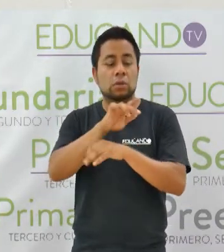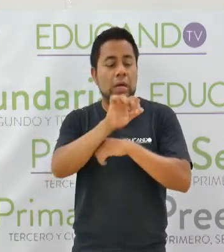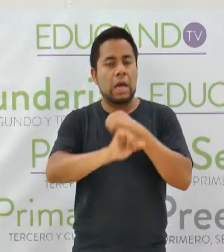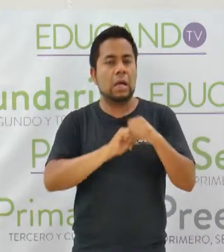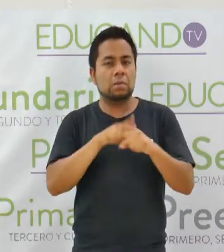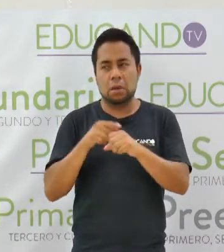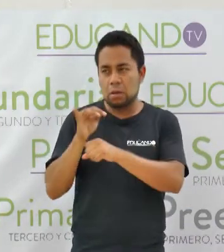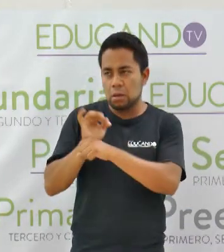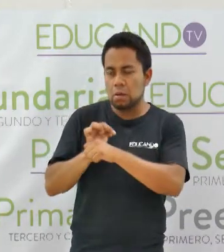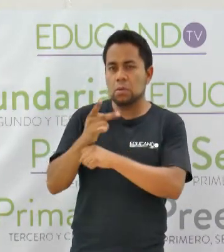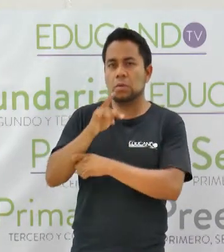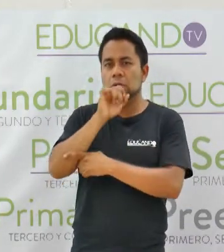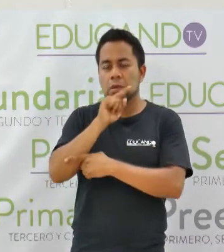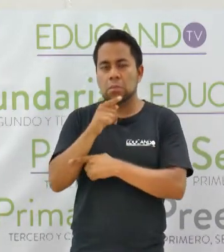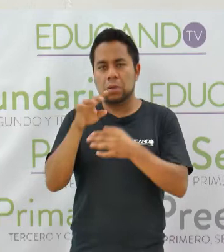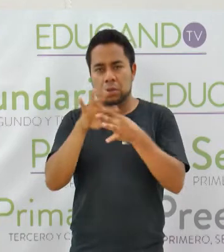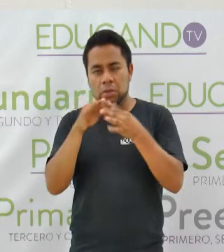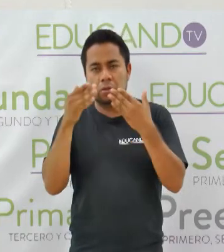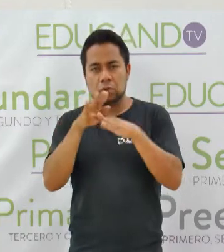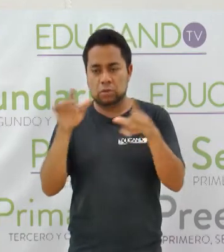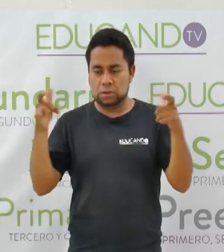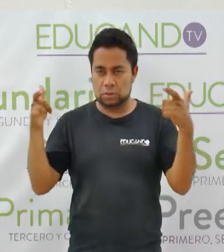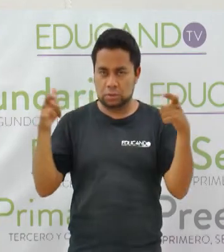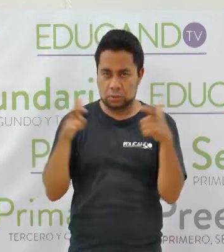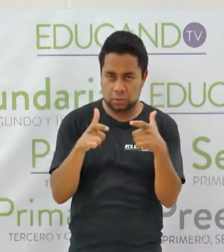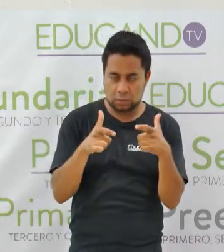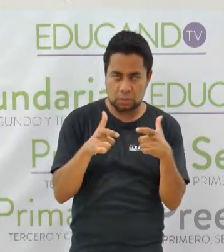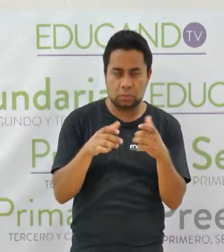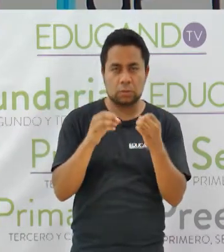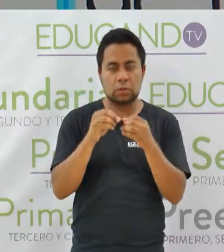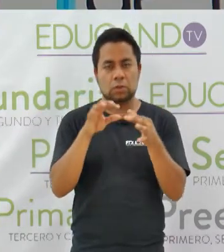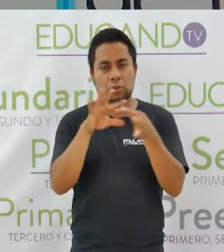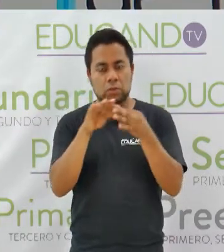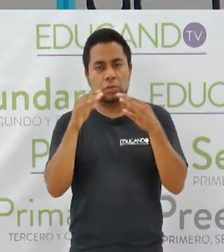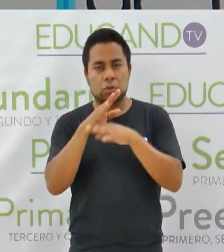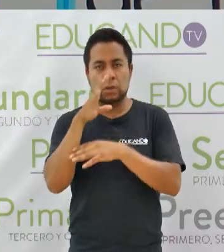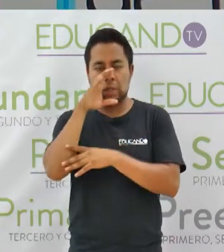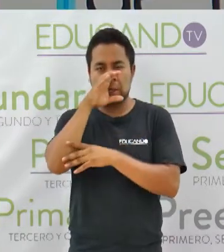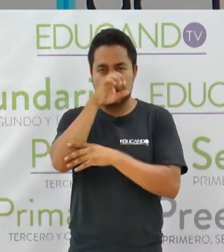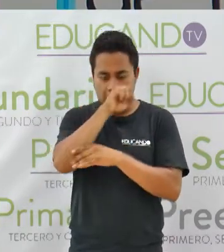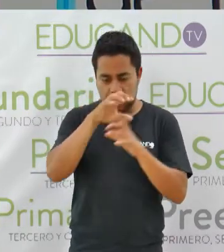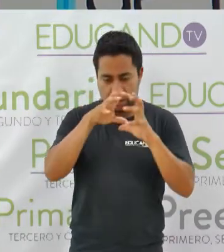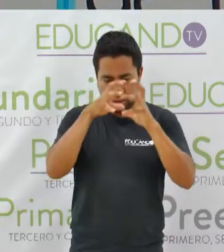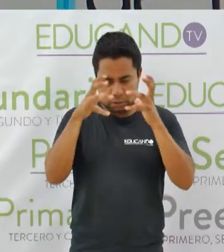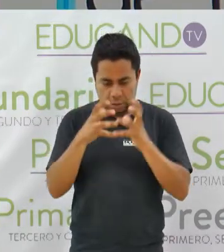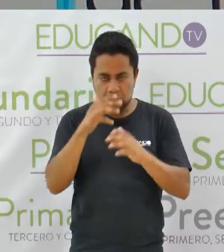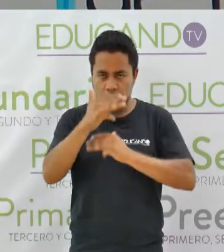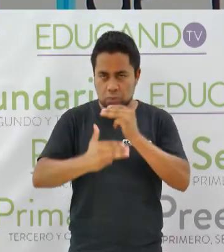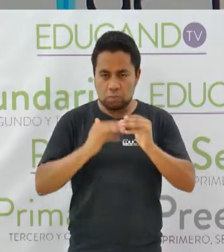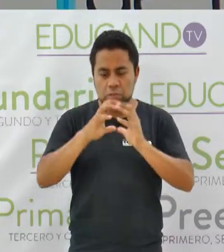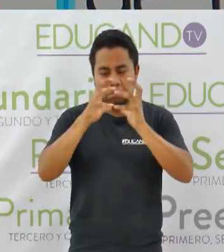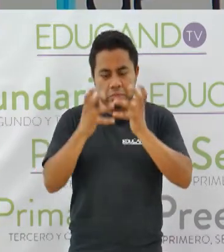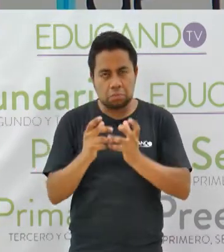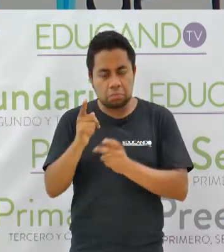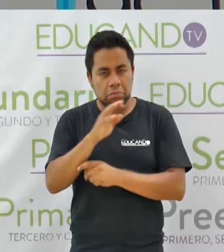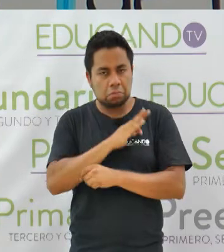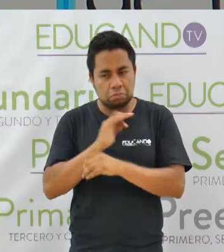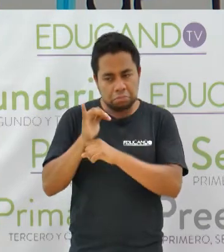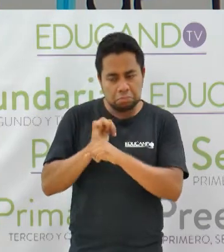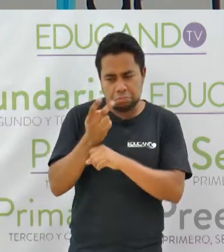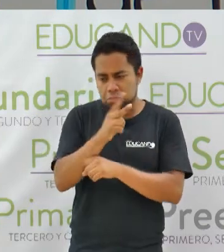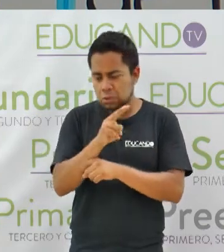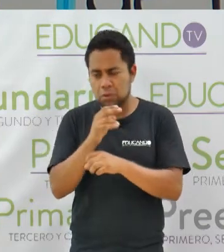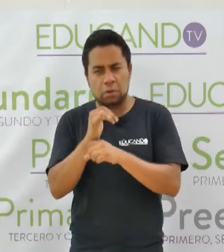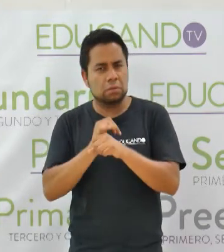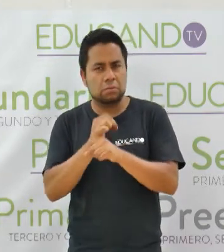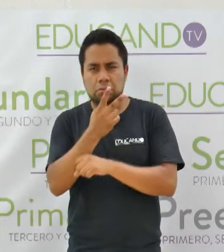este animal, pero también puedes hablar de la extinción o también puedes hablar del calentamiento global, que en su caso tú puedes realizar